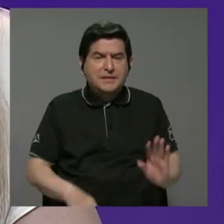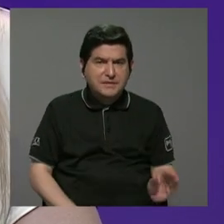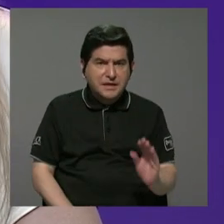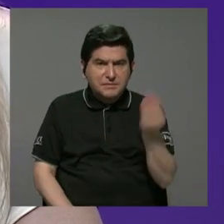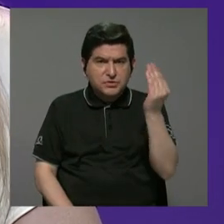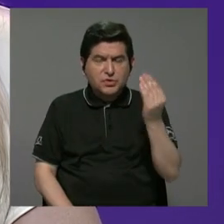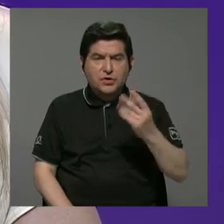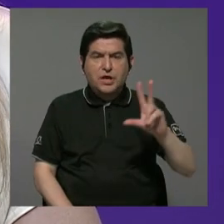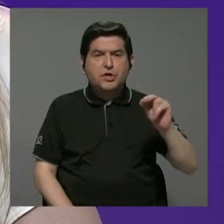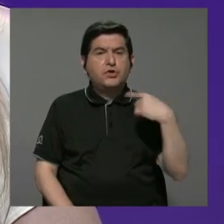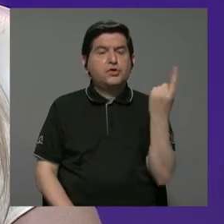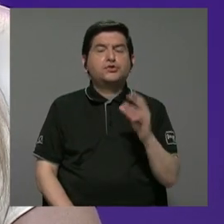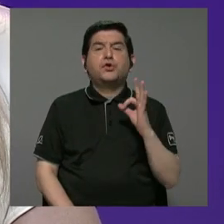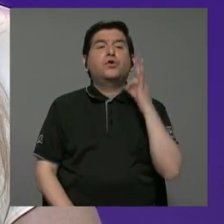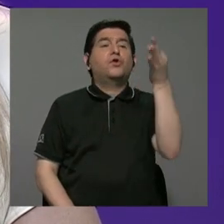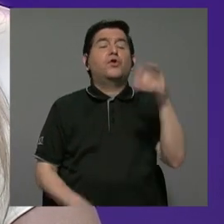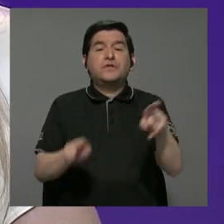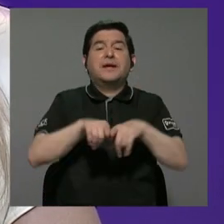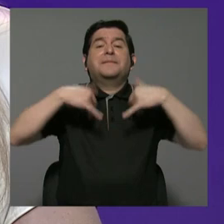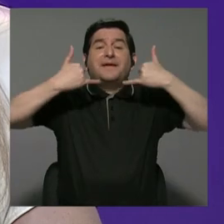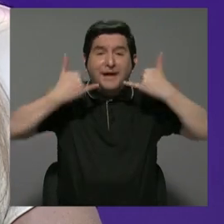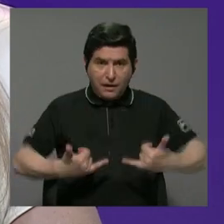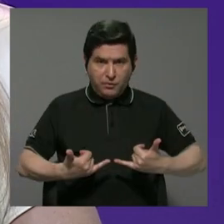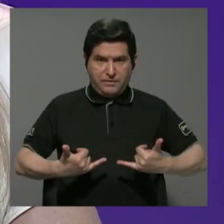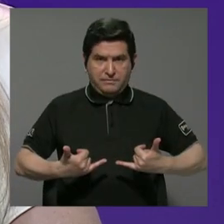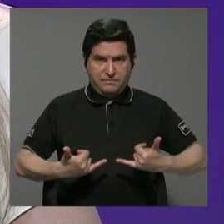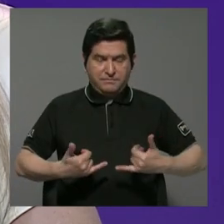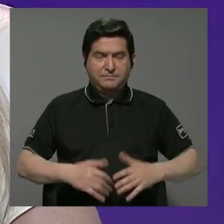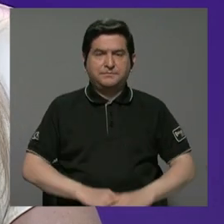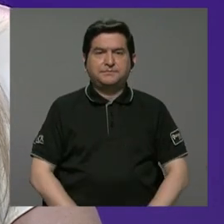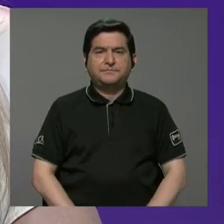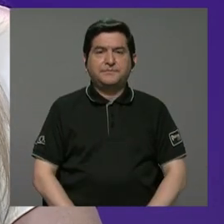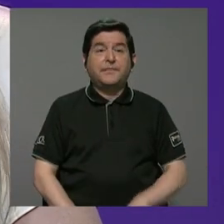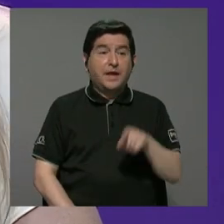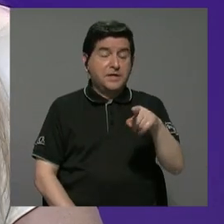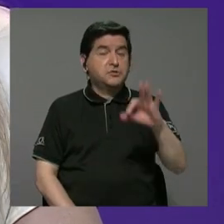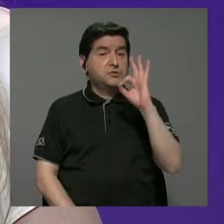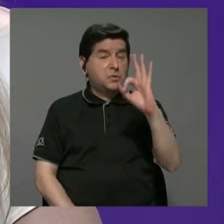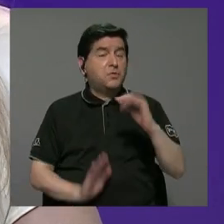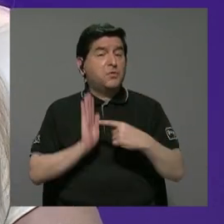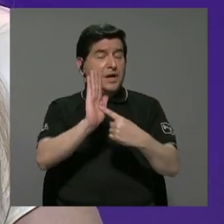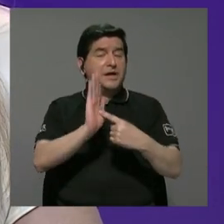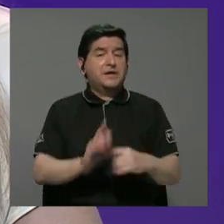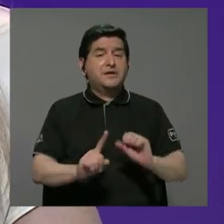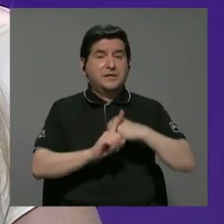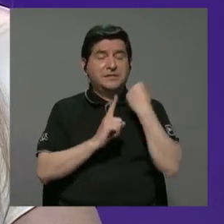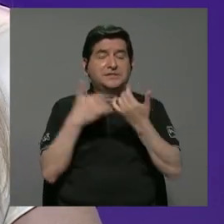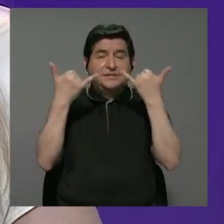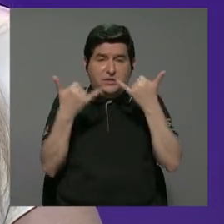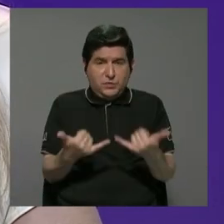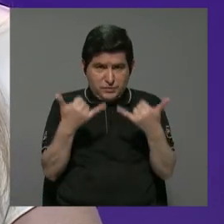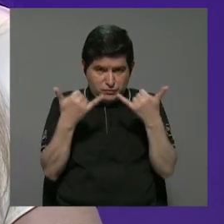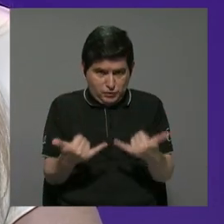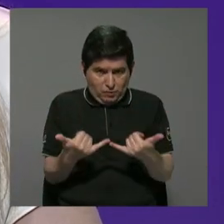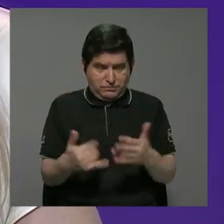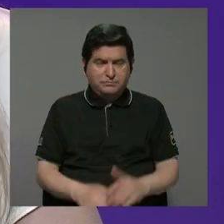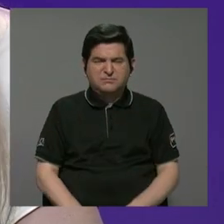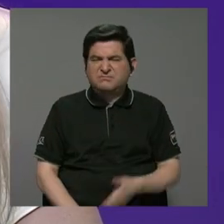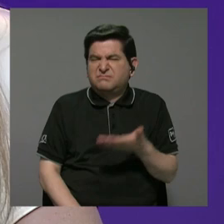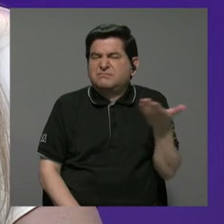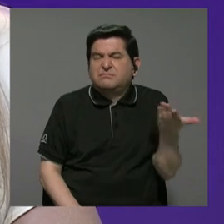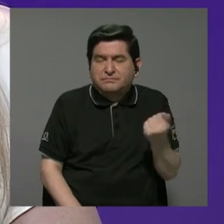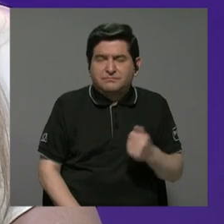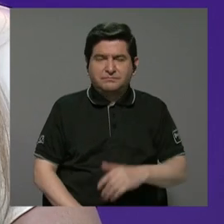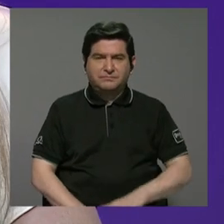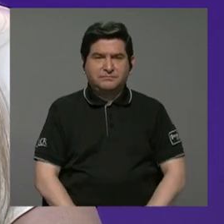no somos solo el futuro, también somos el presente, enmarca muy bien qué es lo que está sucediendo en este momento, ¿verdad? En el sentido de